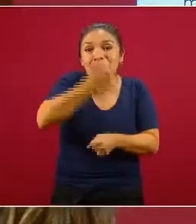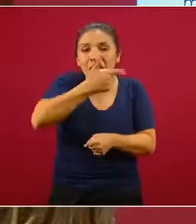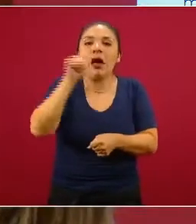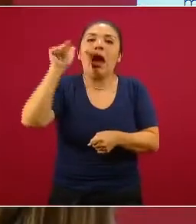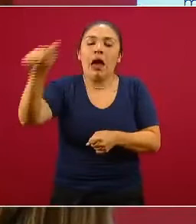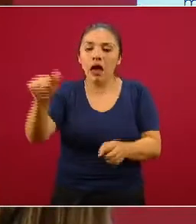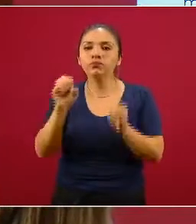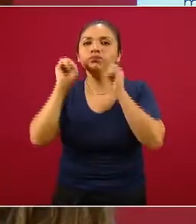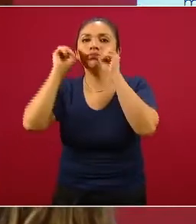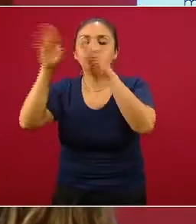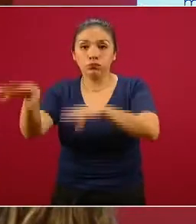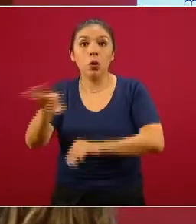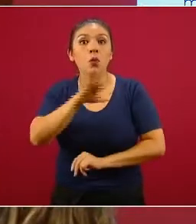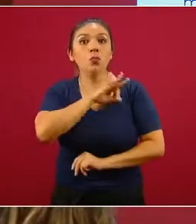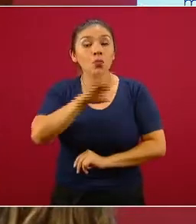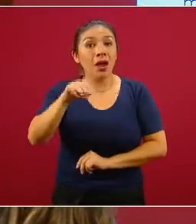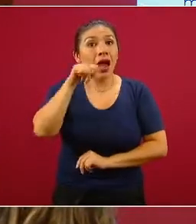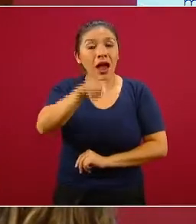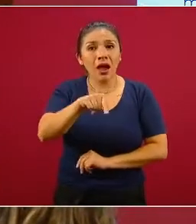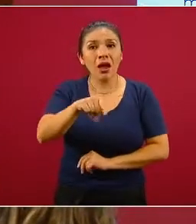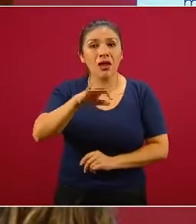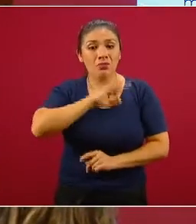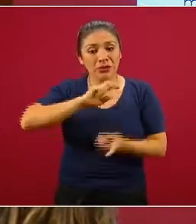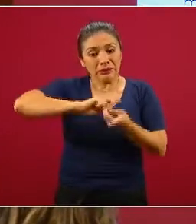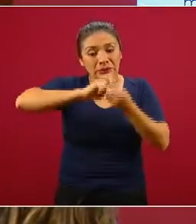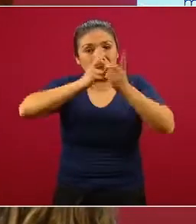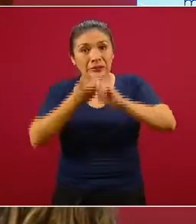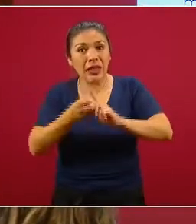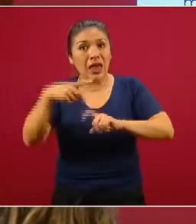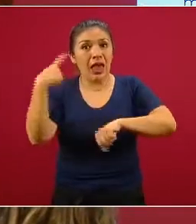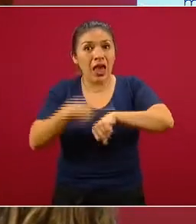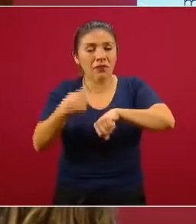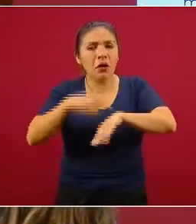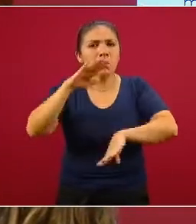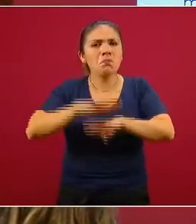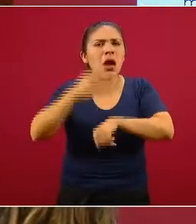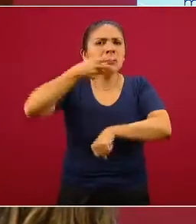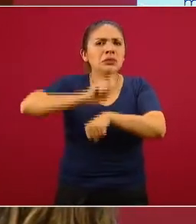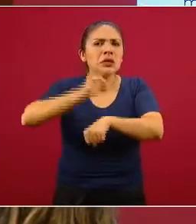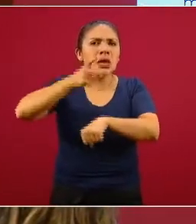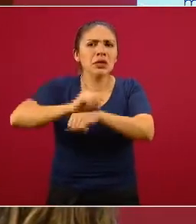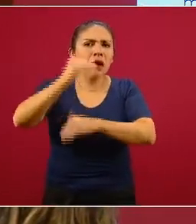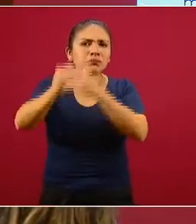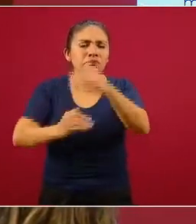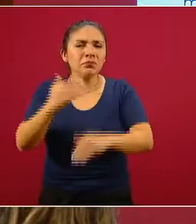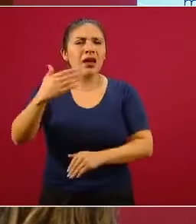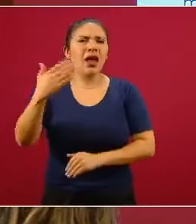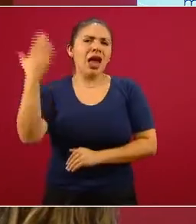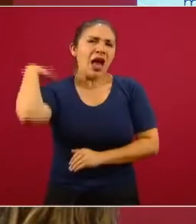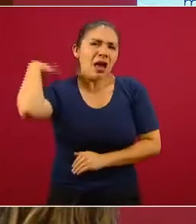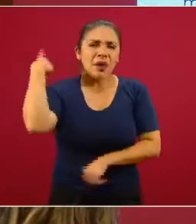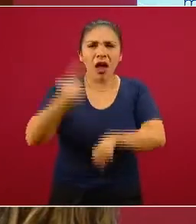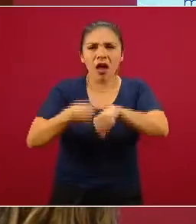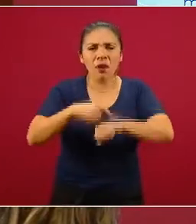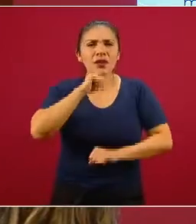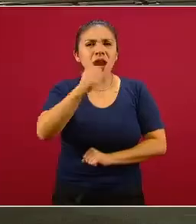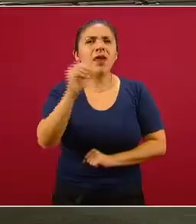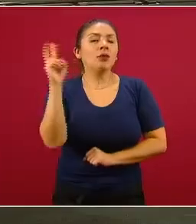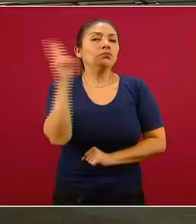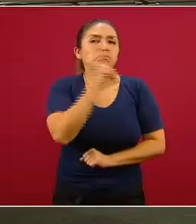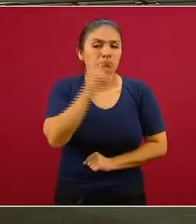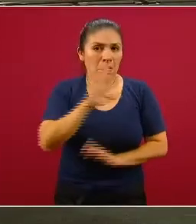pueden, aunque no hayan desarrollado la enfermedad, a lo largo de los días desarrollarla una neumonía o alguna